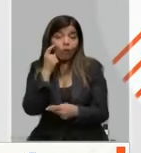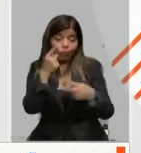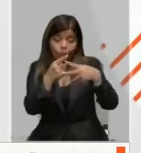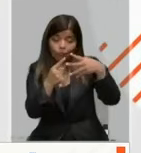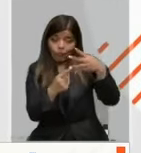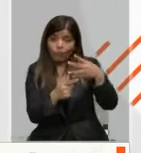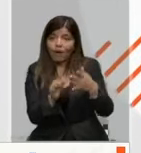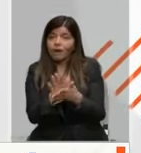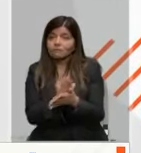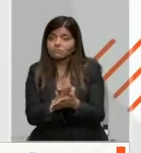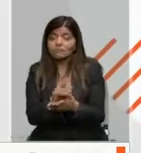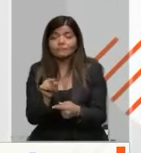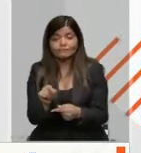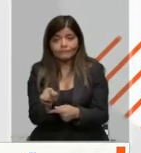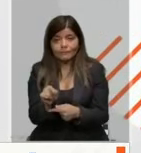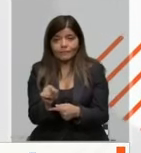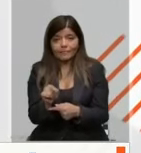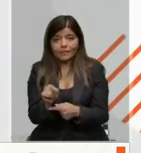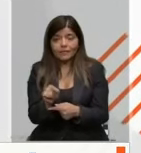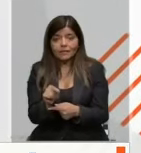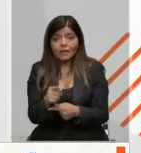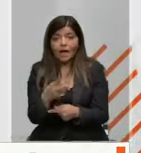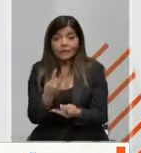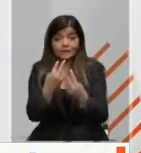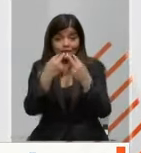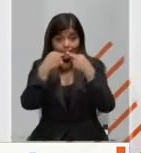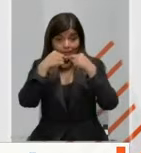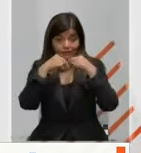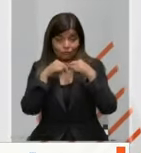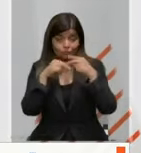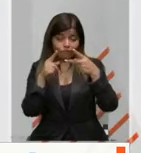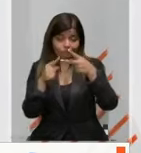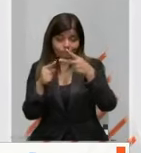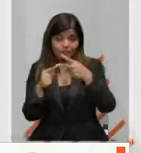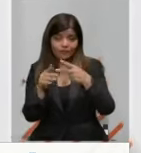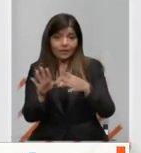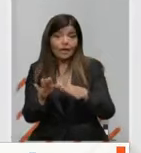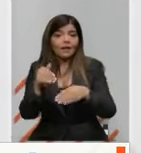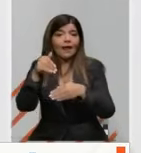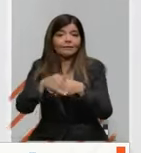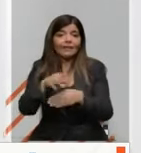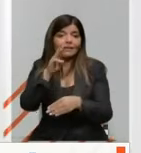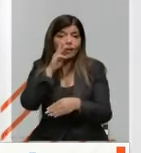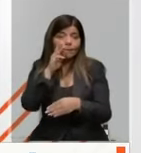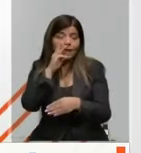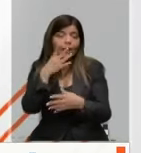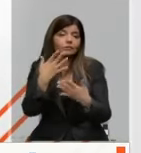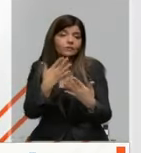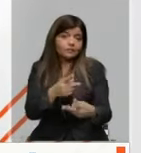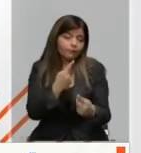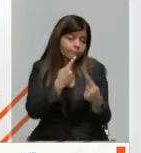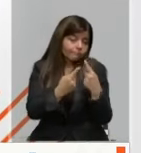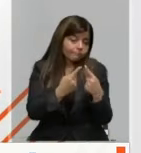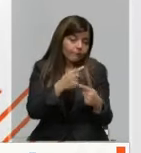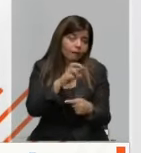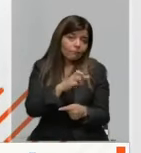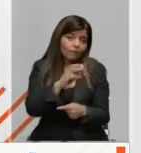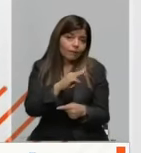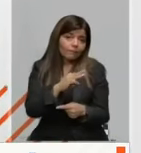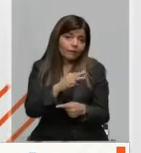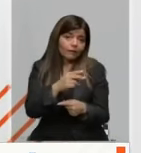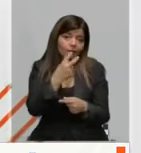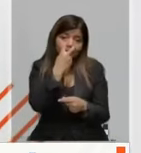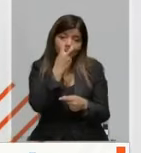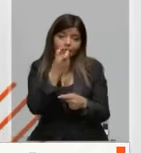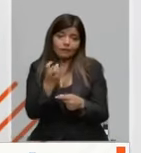complicaciones frecuentes son las complicaciones respiratorias. Así que la tarde del miércoles y tras hablar con sus padres, lo desconectaron